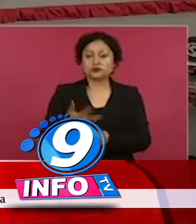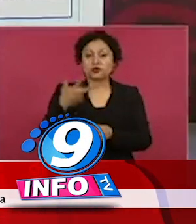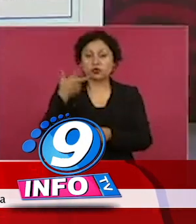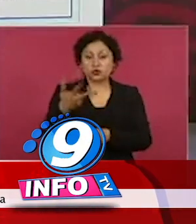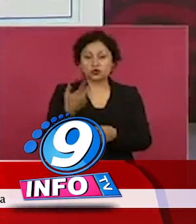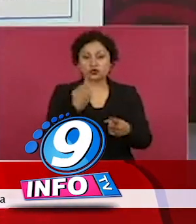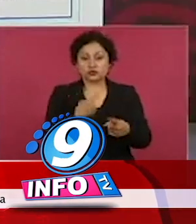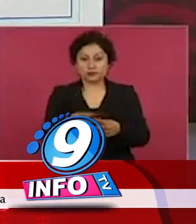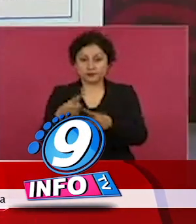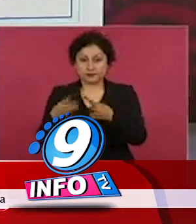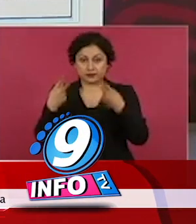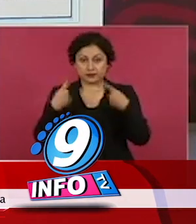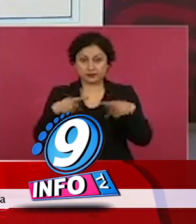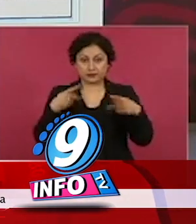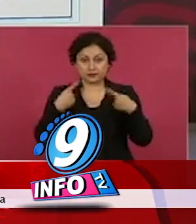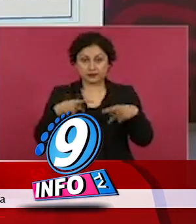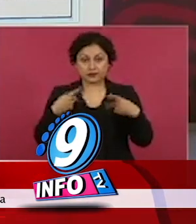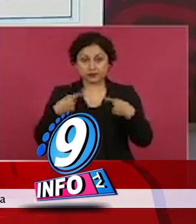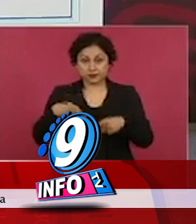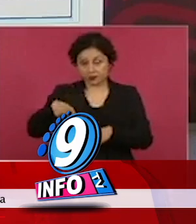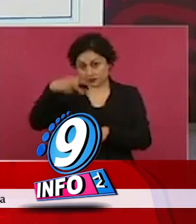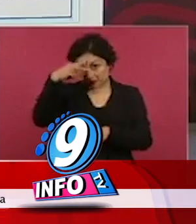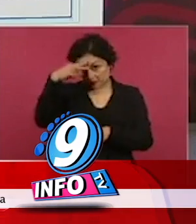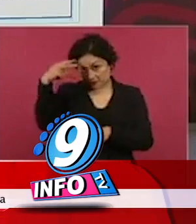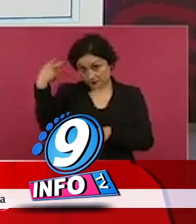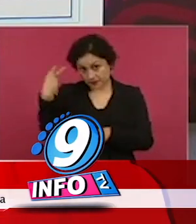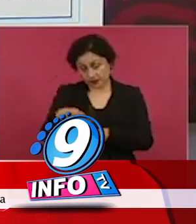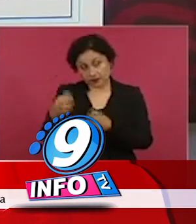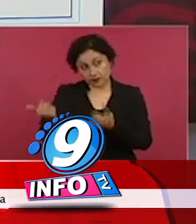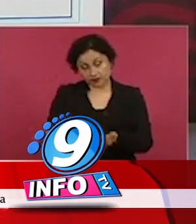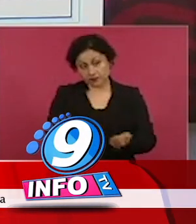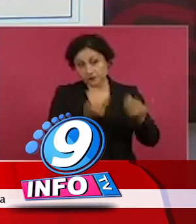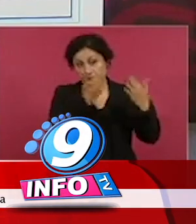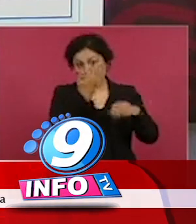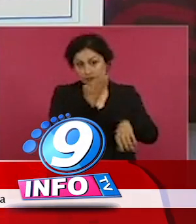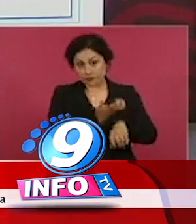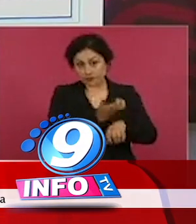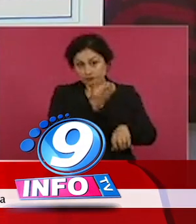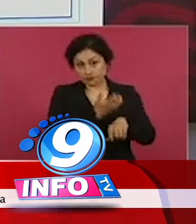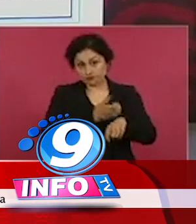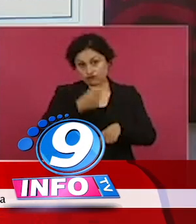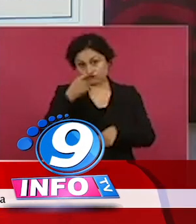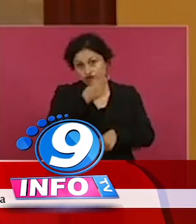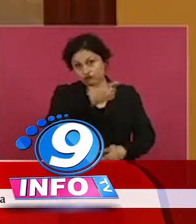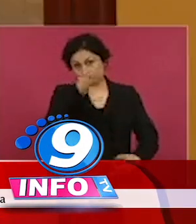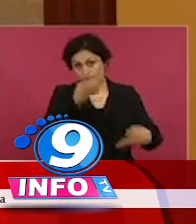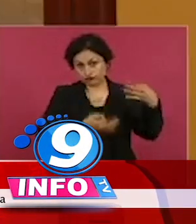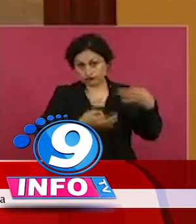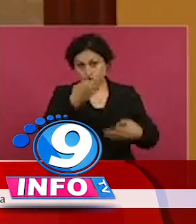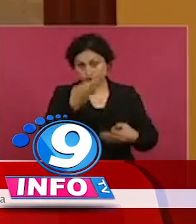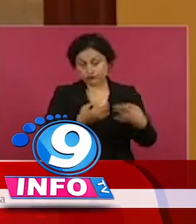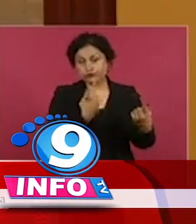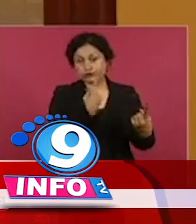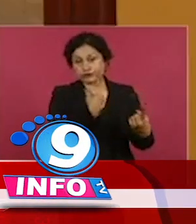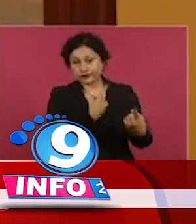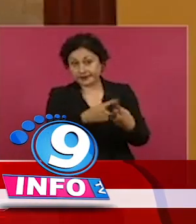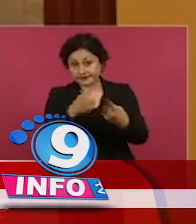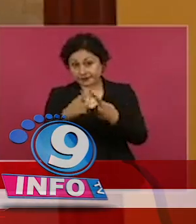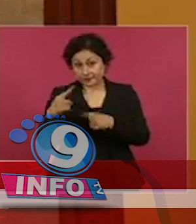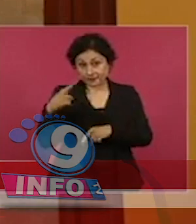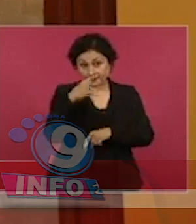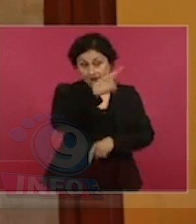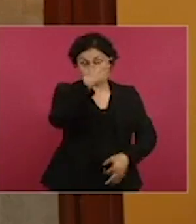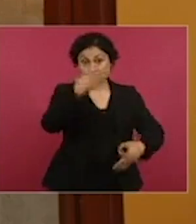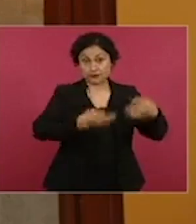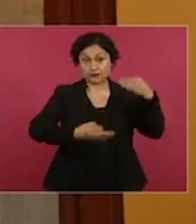México hacia los Estados Unidos son diferentes cortes las que están requiriendo a estas